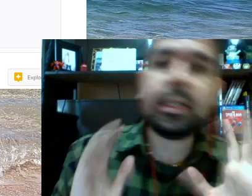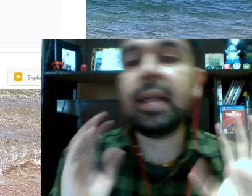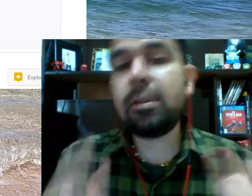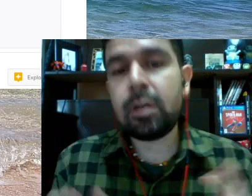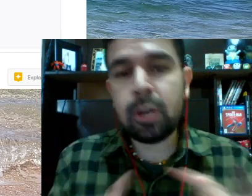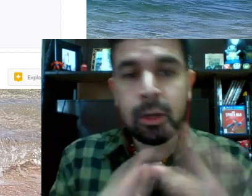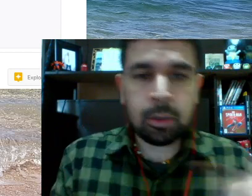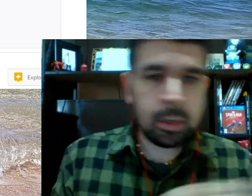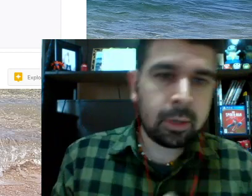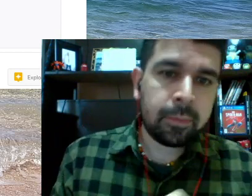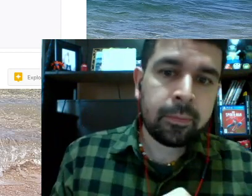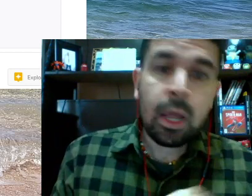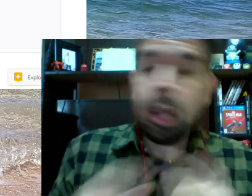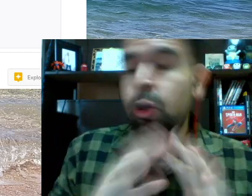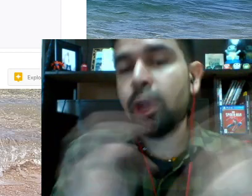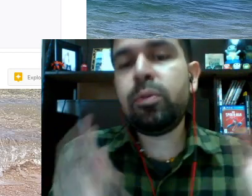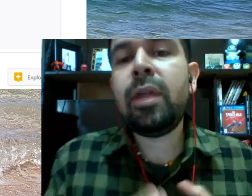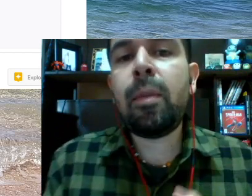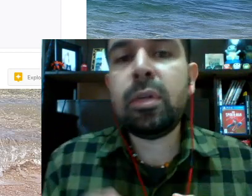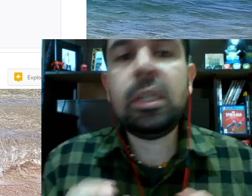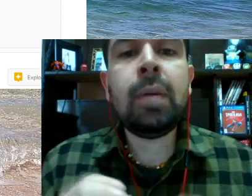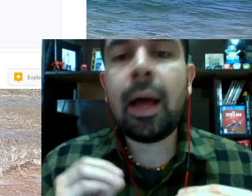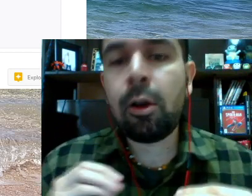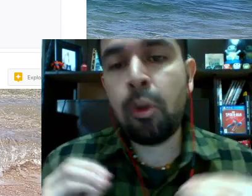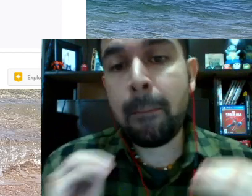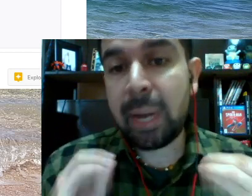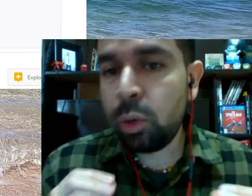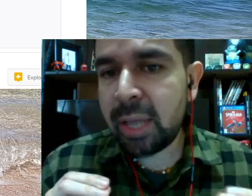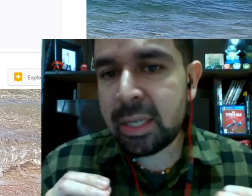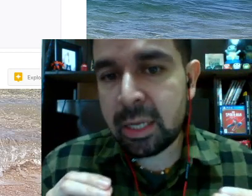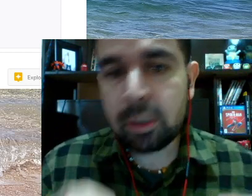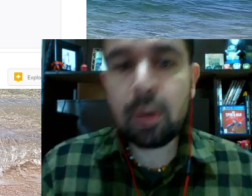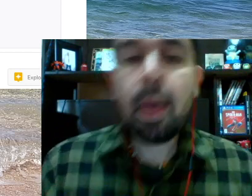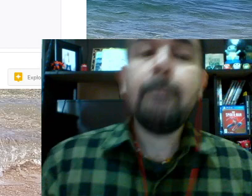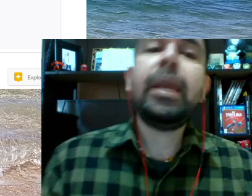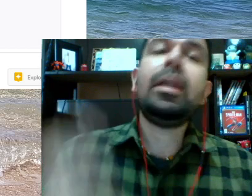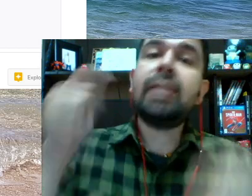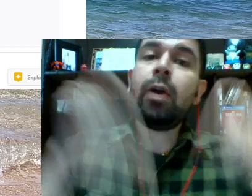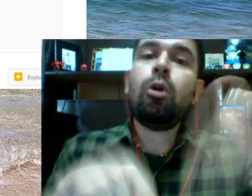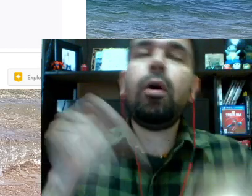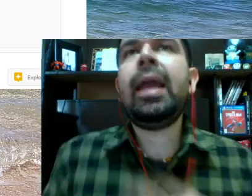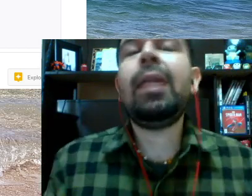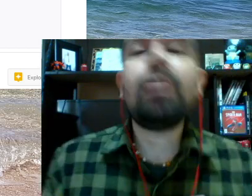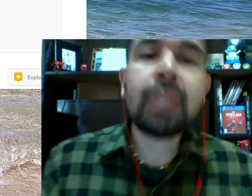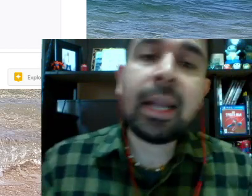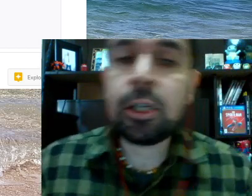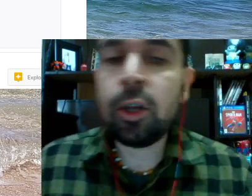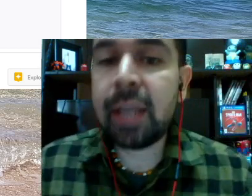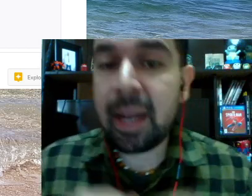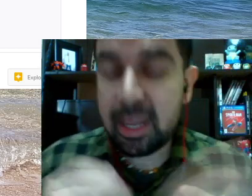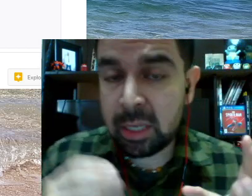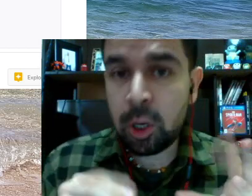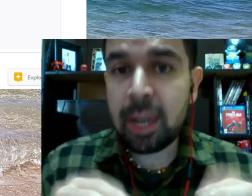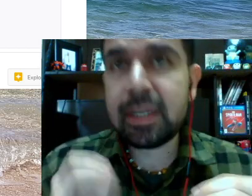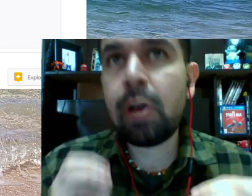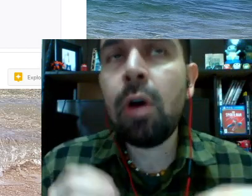este en esta ocasión no les puse una diapositiva con preguntas en esta ocasión pero les dejo en la sección de